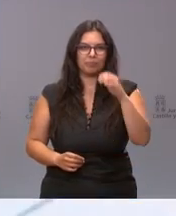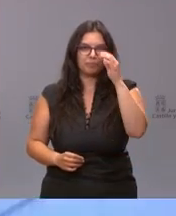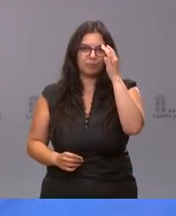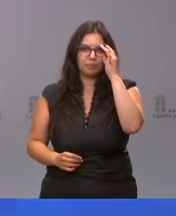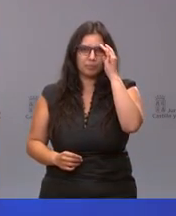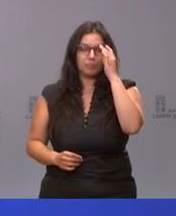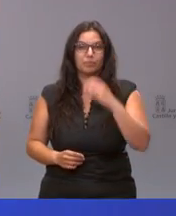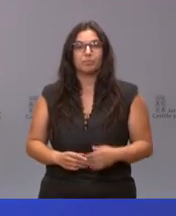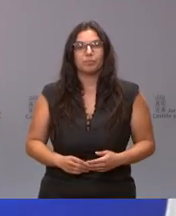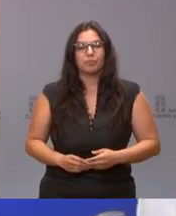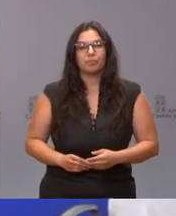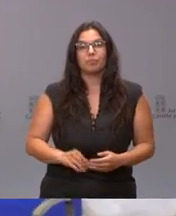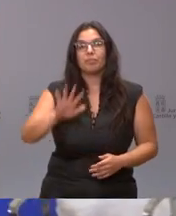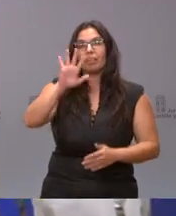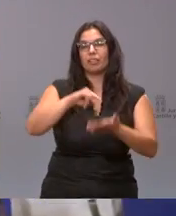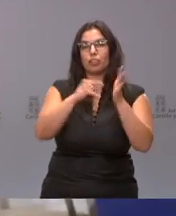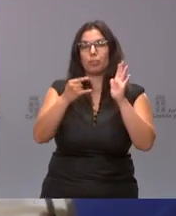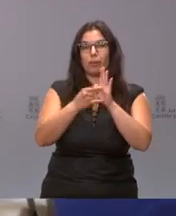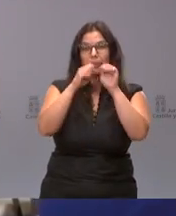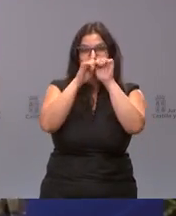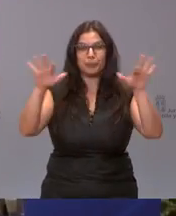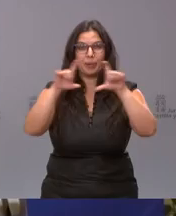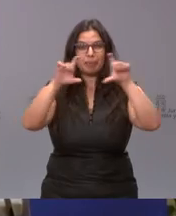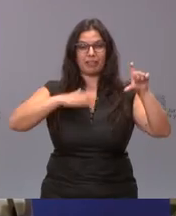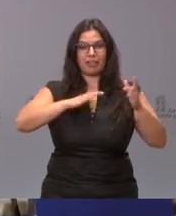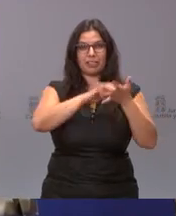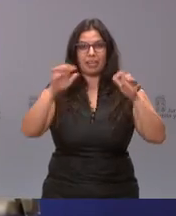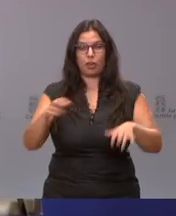Quinto Plan de Internacionalización Empresarial Castilla y León